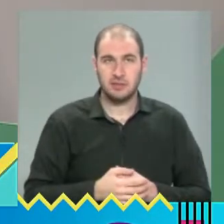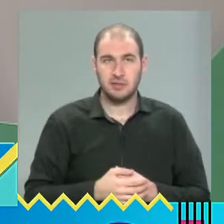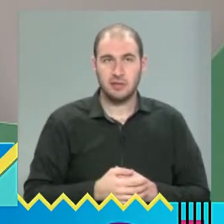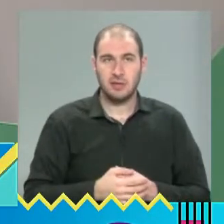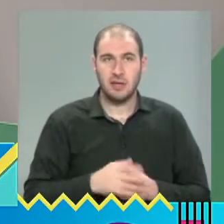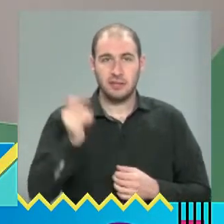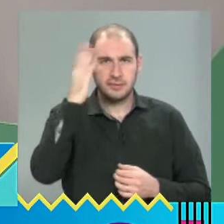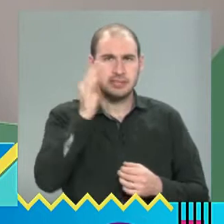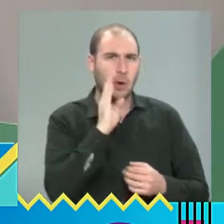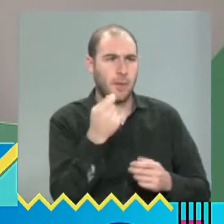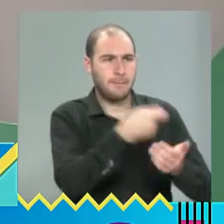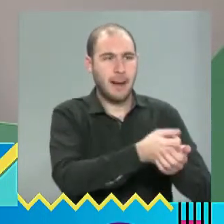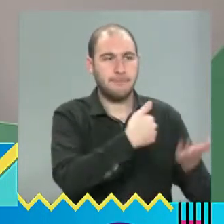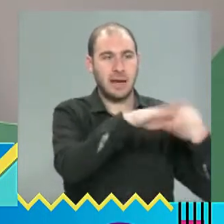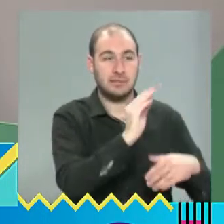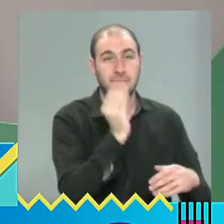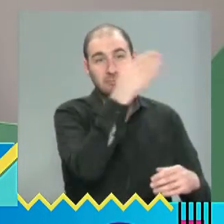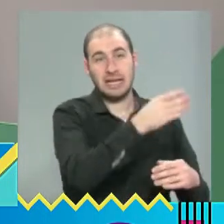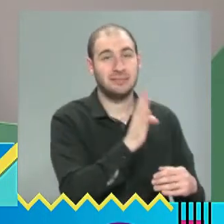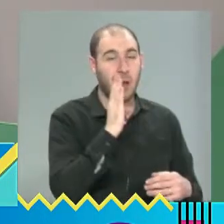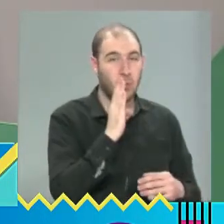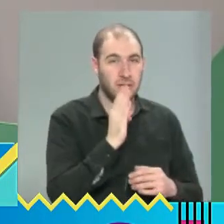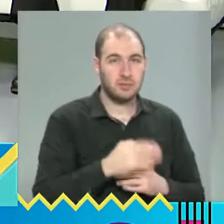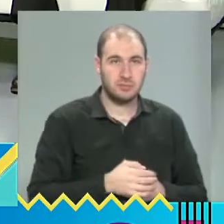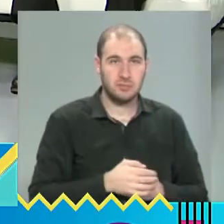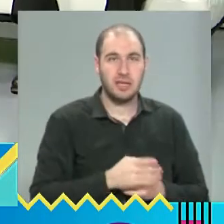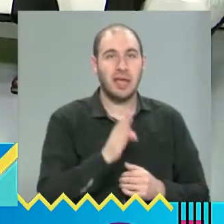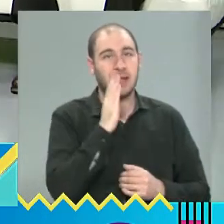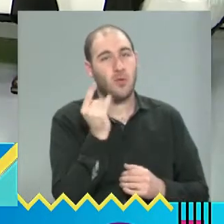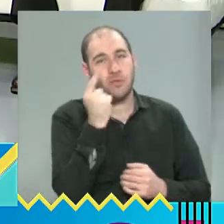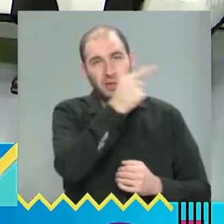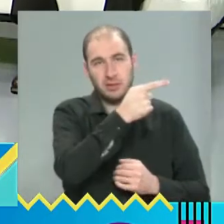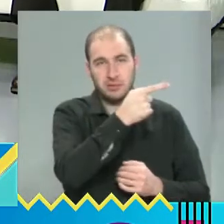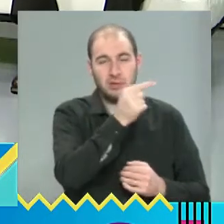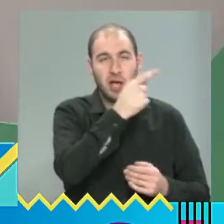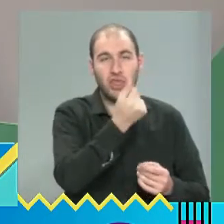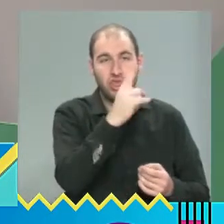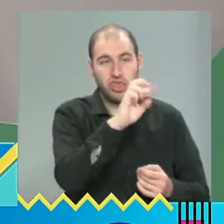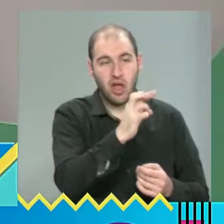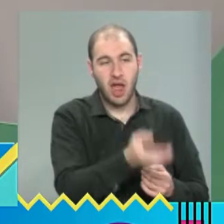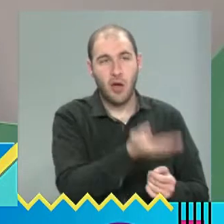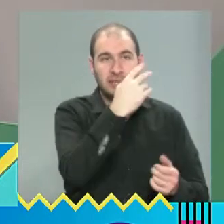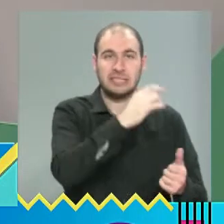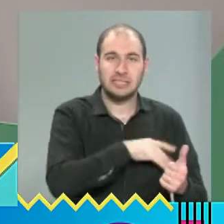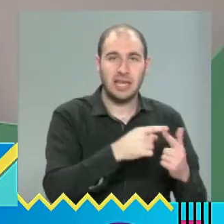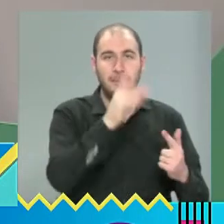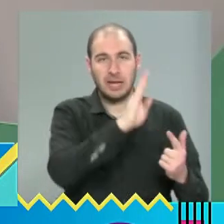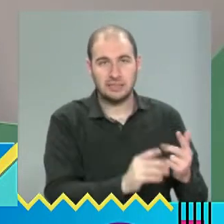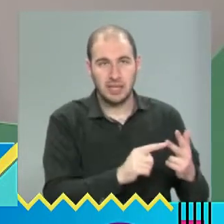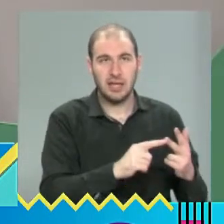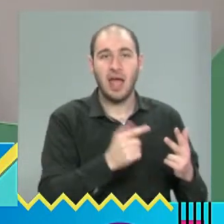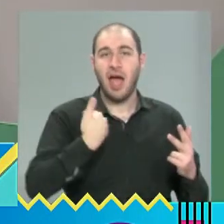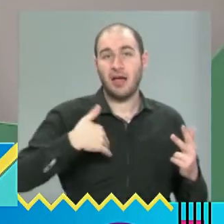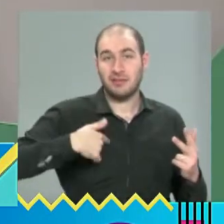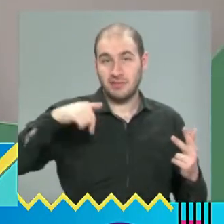Estados Unidos están pagando mejor. Entonces vamos a Estados Unidos. Entonces la ida a Estados Unidos hace que aumente el dólar en Chile, en Brasil y